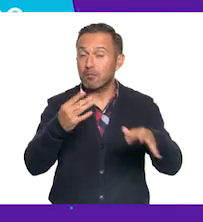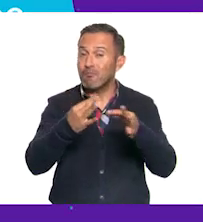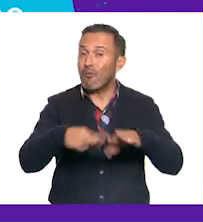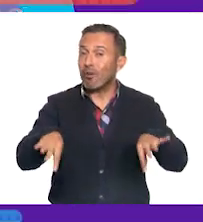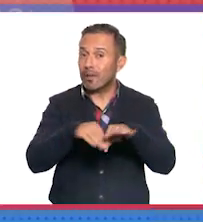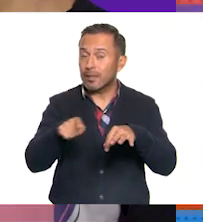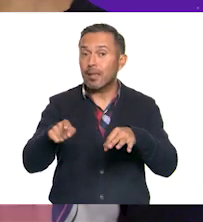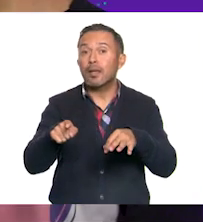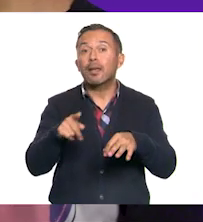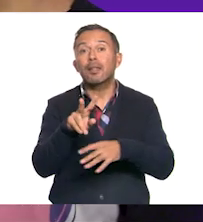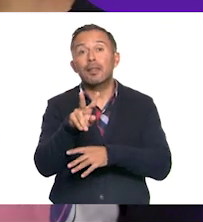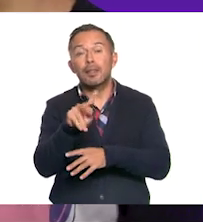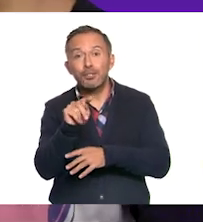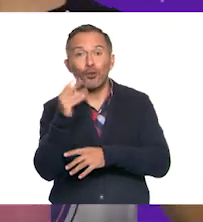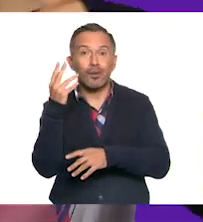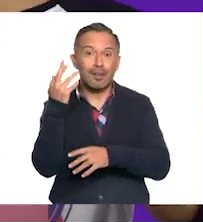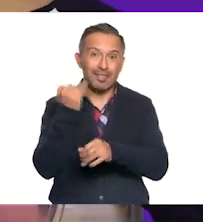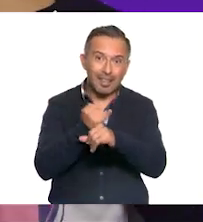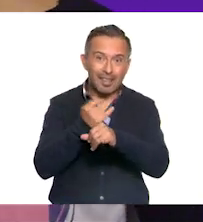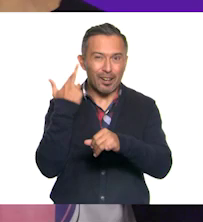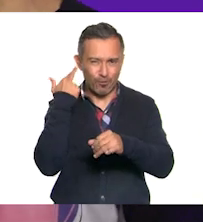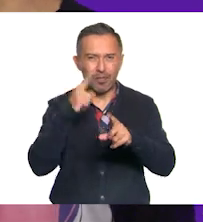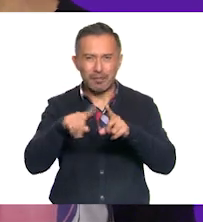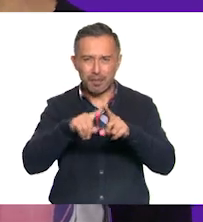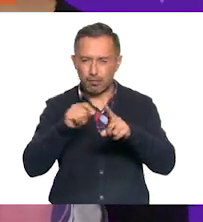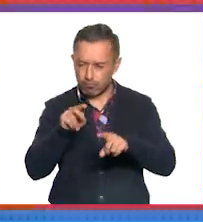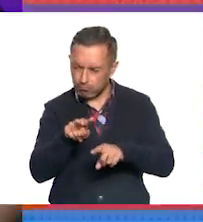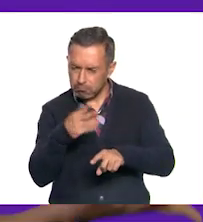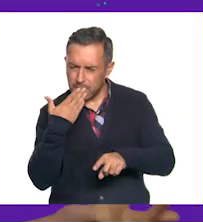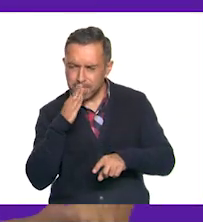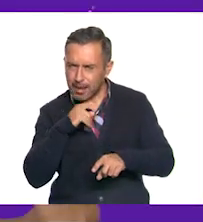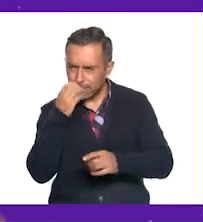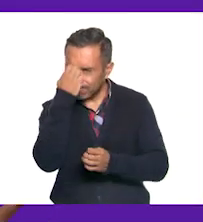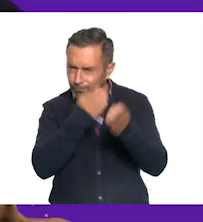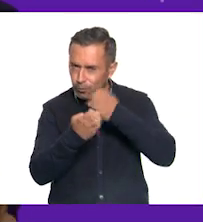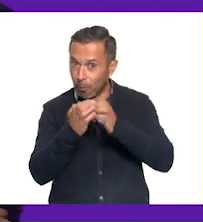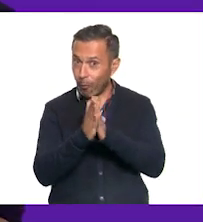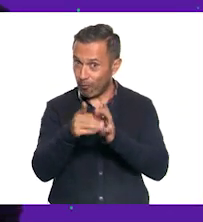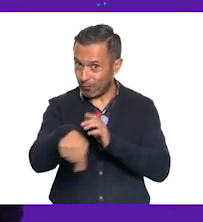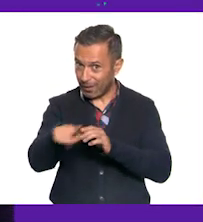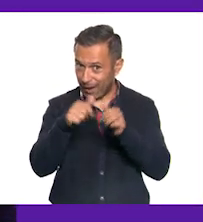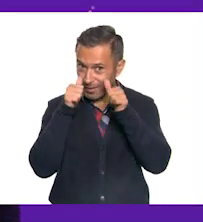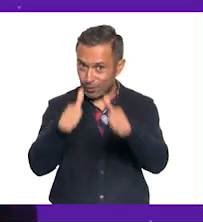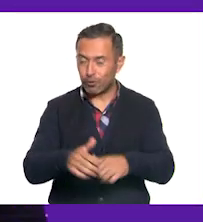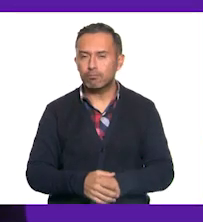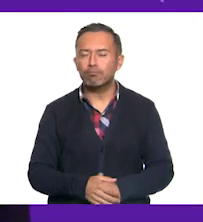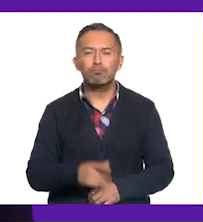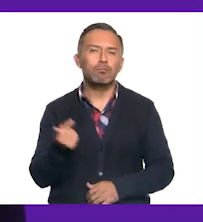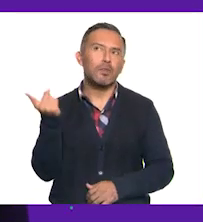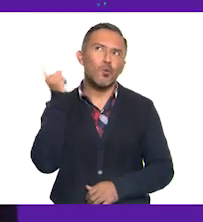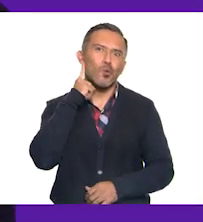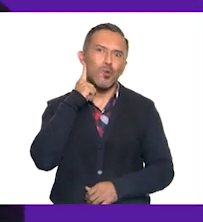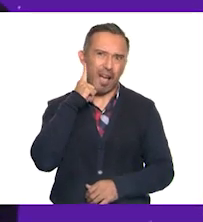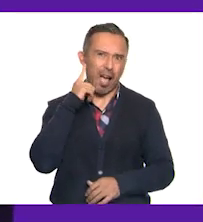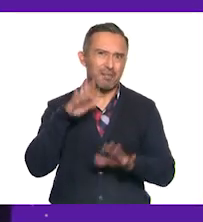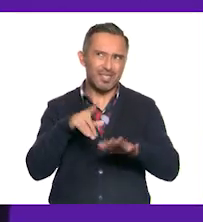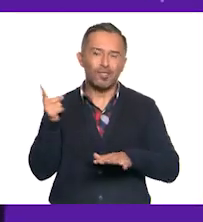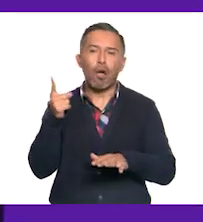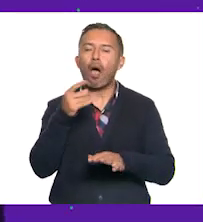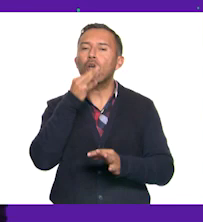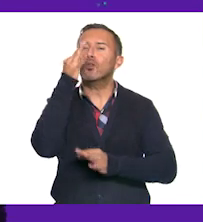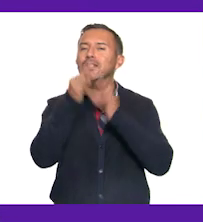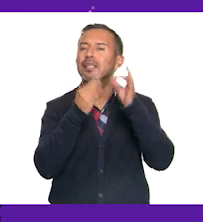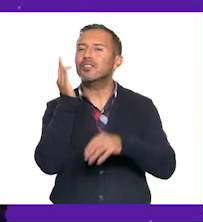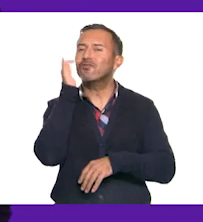medios de información. Así que pongamos mucha atención. ¿Alguna vez has escuchado hablar de las noticias falsas, también